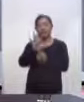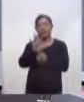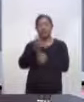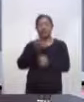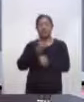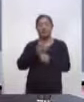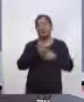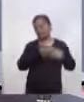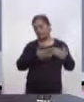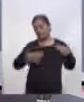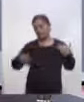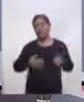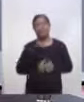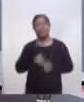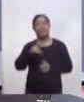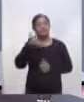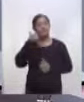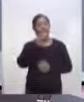de esta semana. Lo único que tiene que hacer,